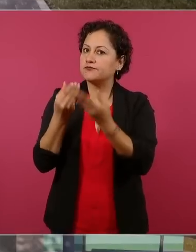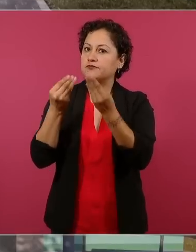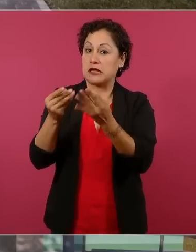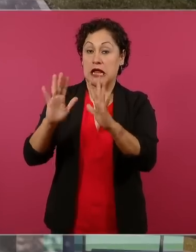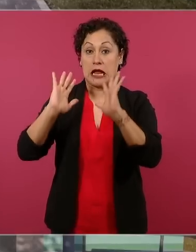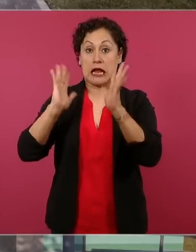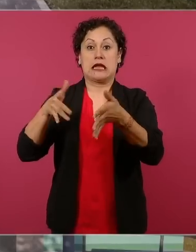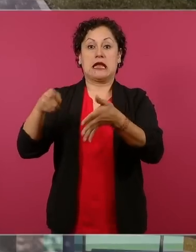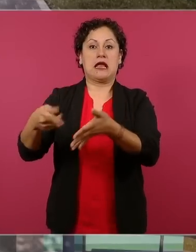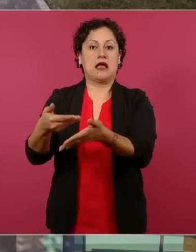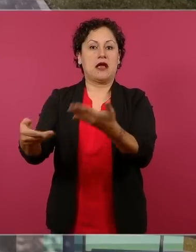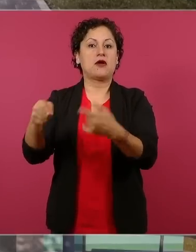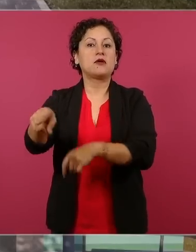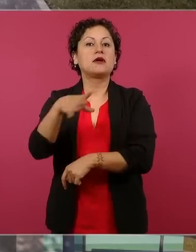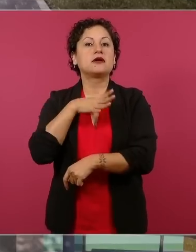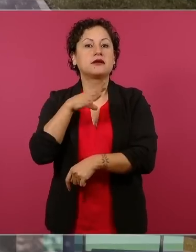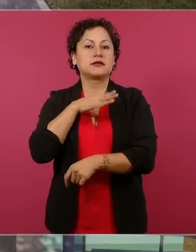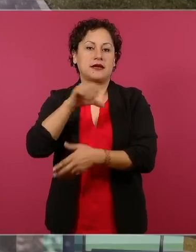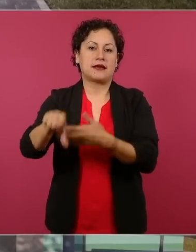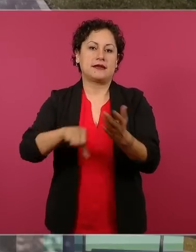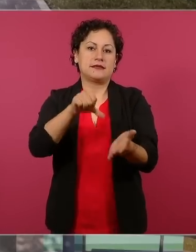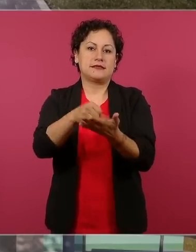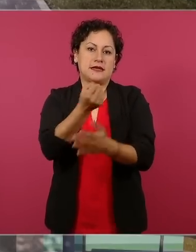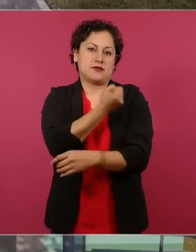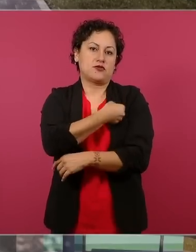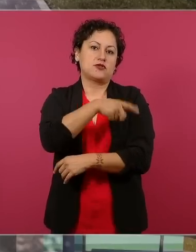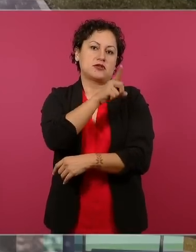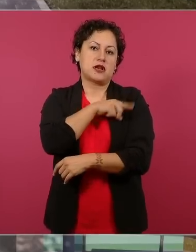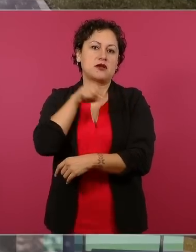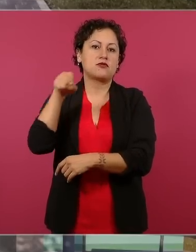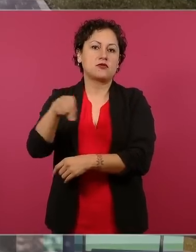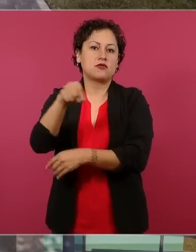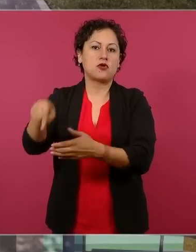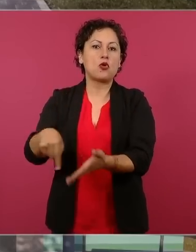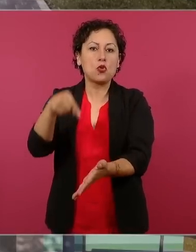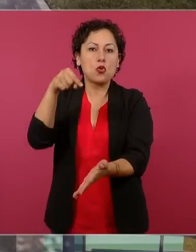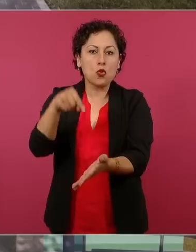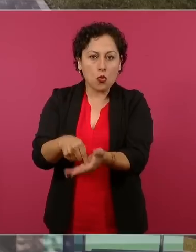centro de salud que está beneficiando a una área muy